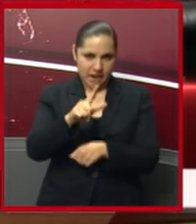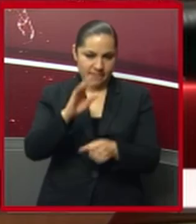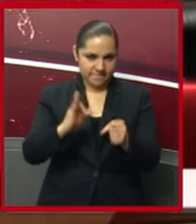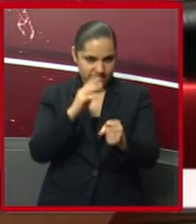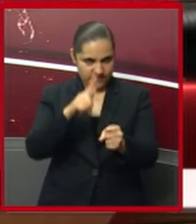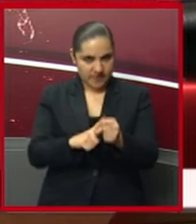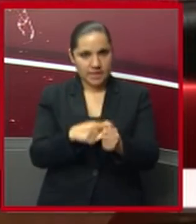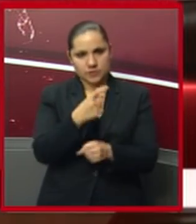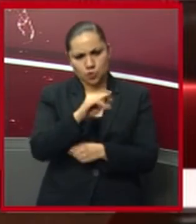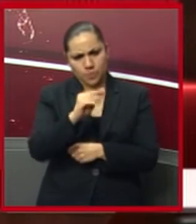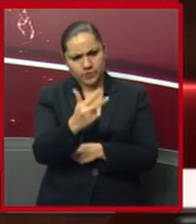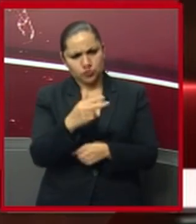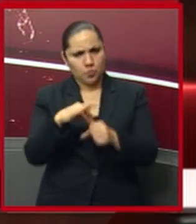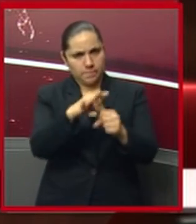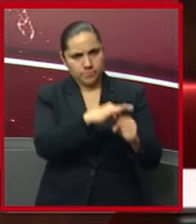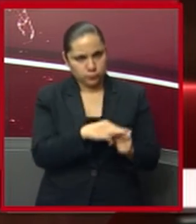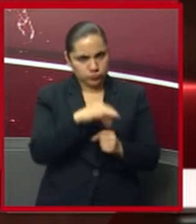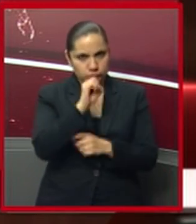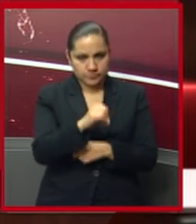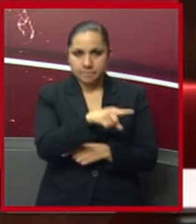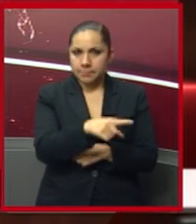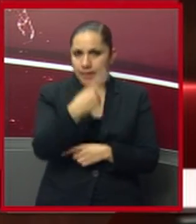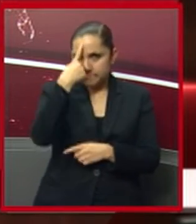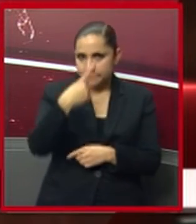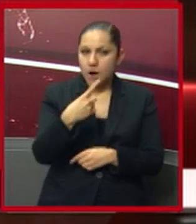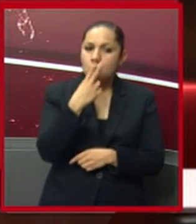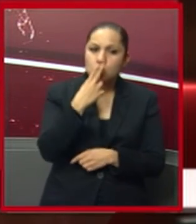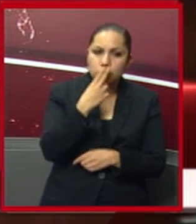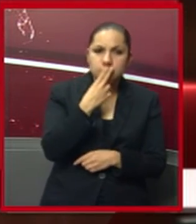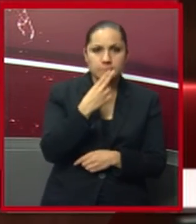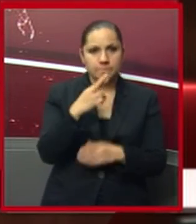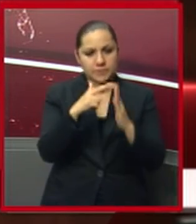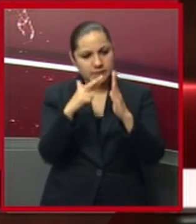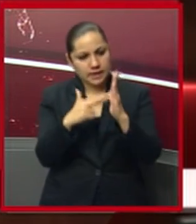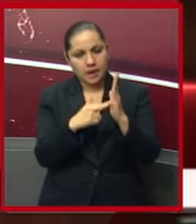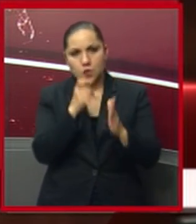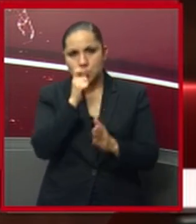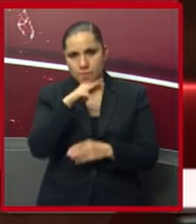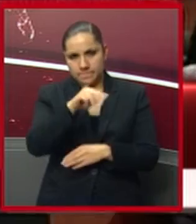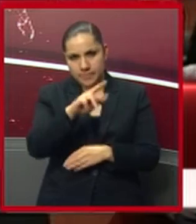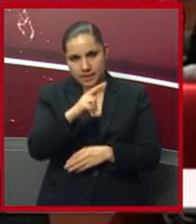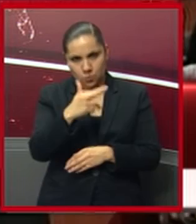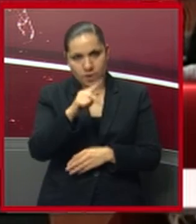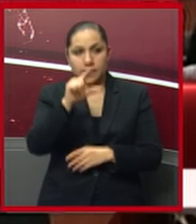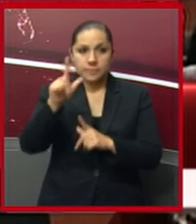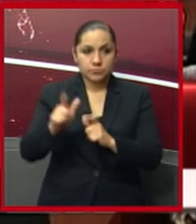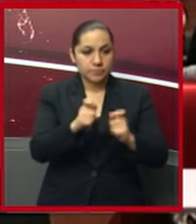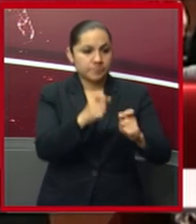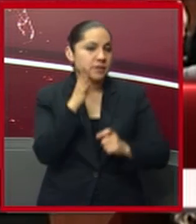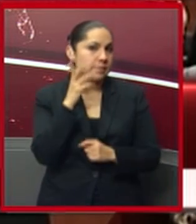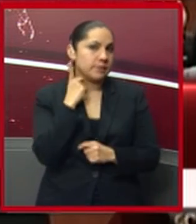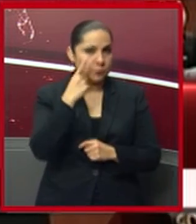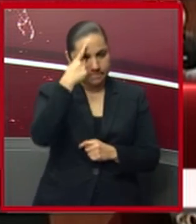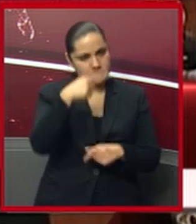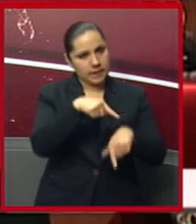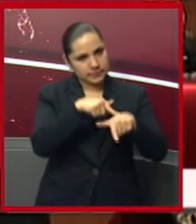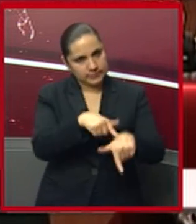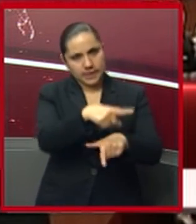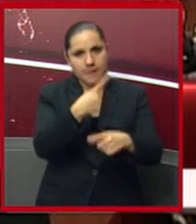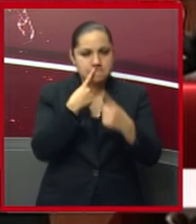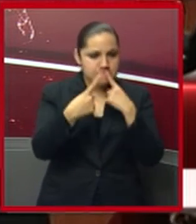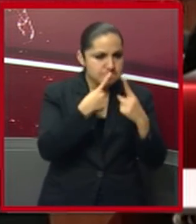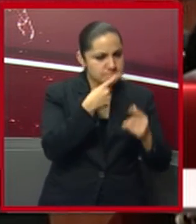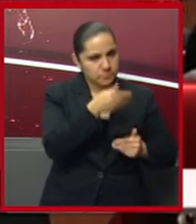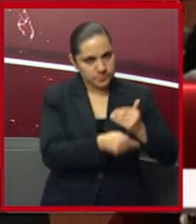contra. El dictamen alusivo a la regulación y uso de la marihuana. Luego se tornó a la Cámara de Diputados para continuar la discusión legislativa.